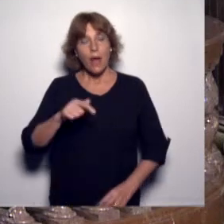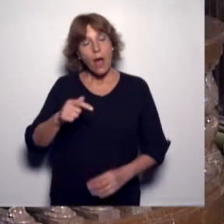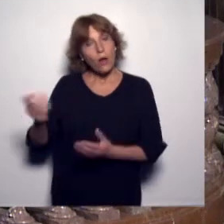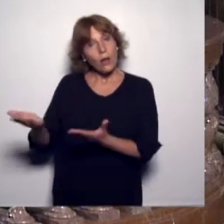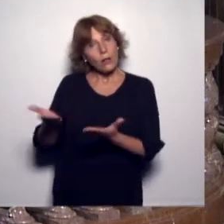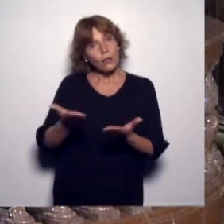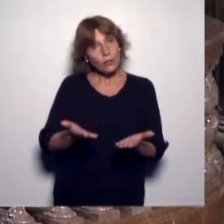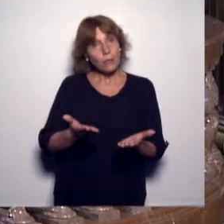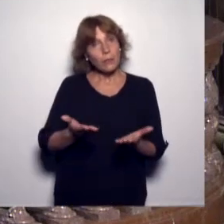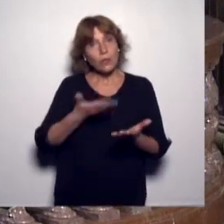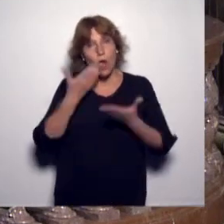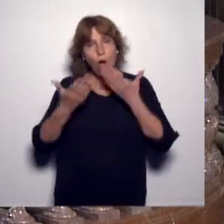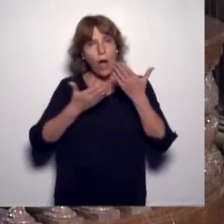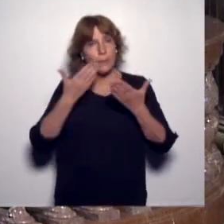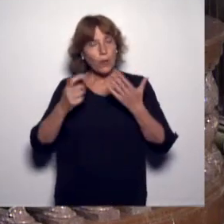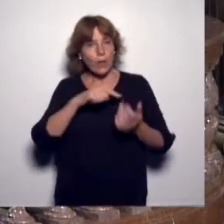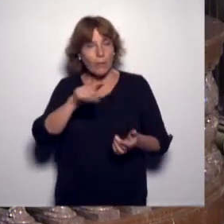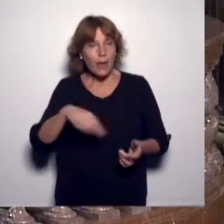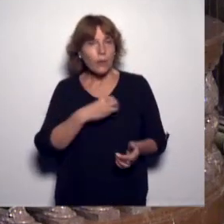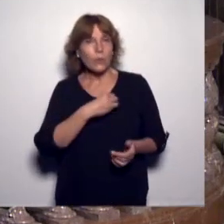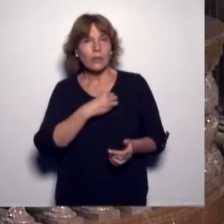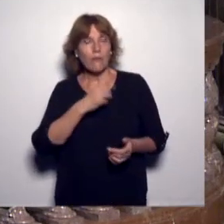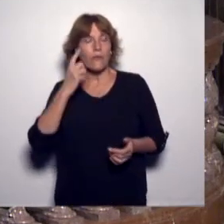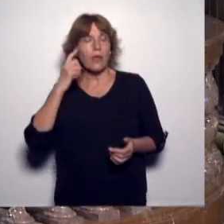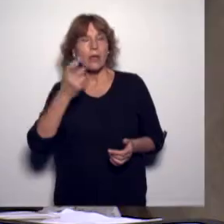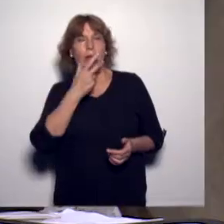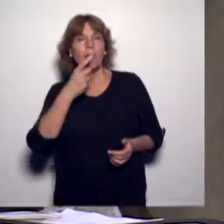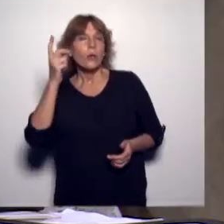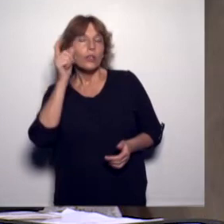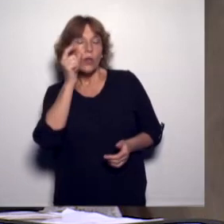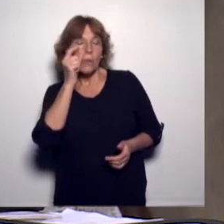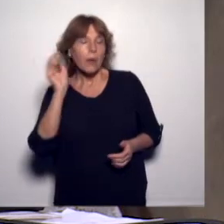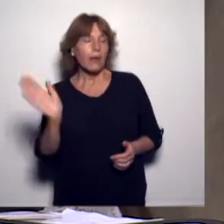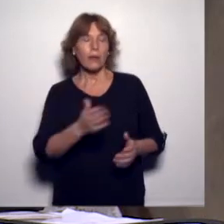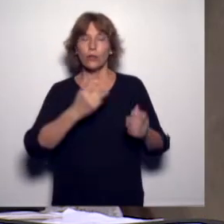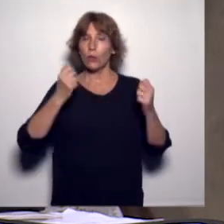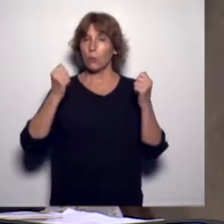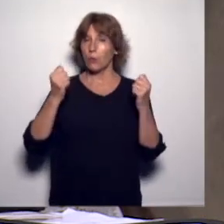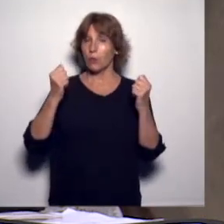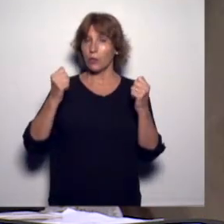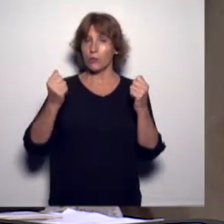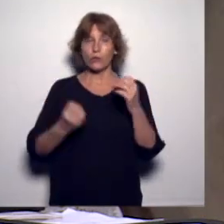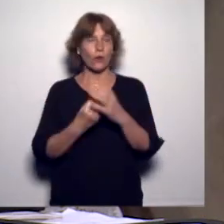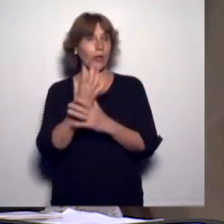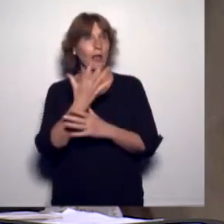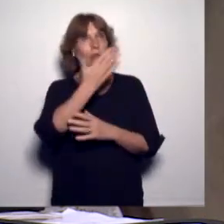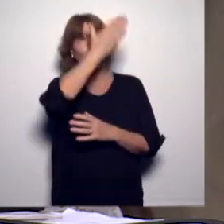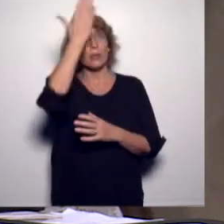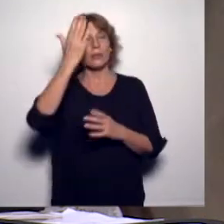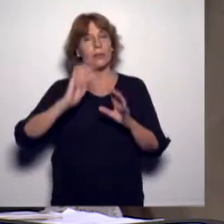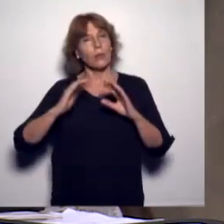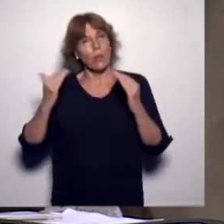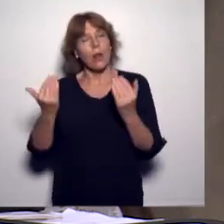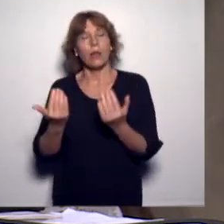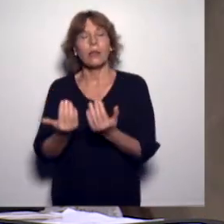ahora los invito a proclamar juntos nuestra fe. Creo en Dios, Padre Todopoderoso,